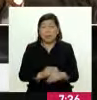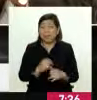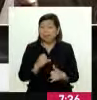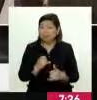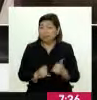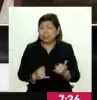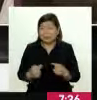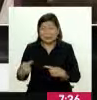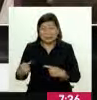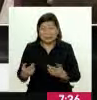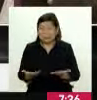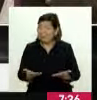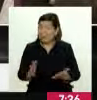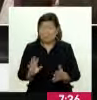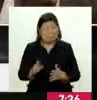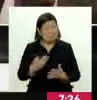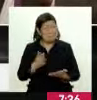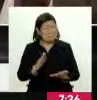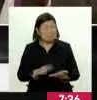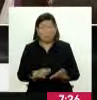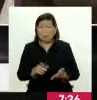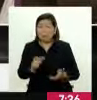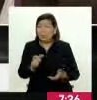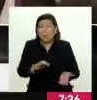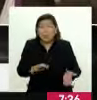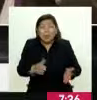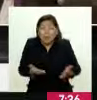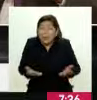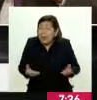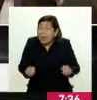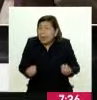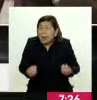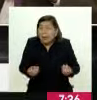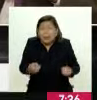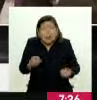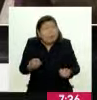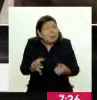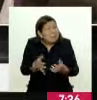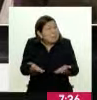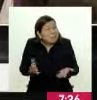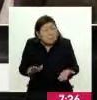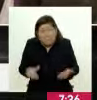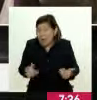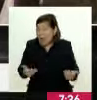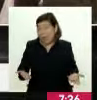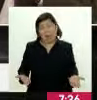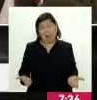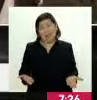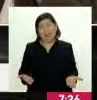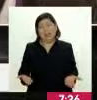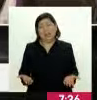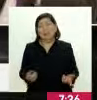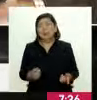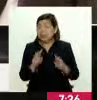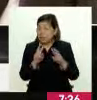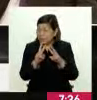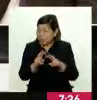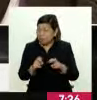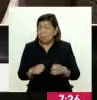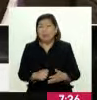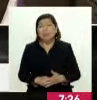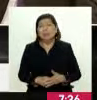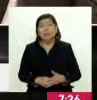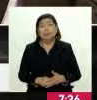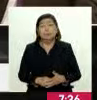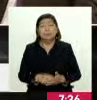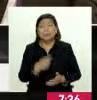en violentismo y termina pues en episodios donde mueren personas, y eso es lo que justamente las autoridades competentes tienen que investigar. Y ahora que has tocado